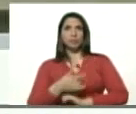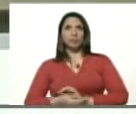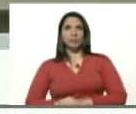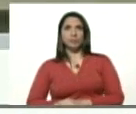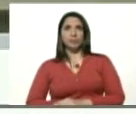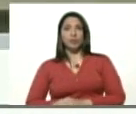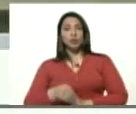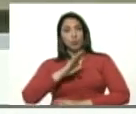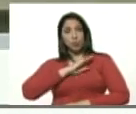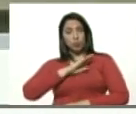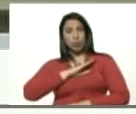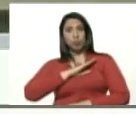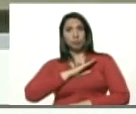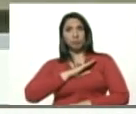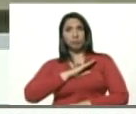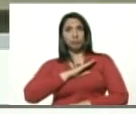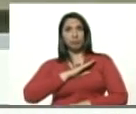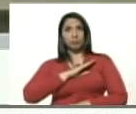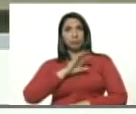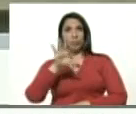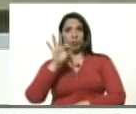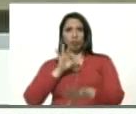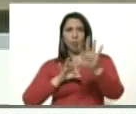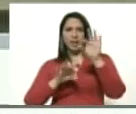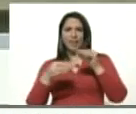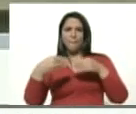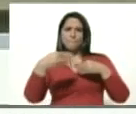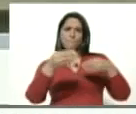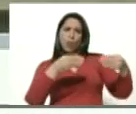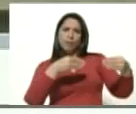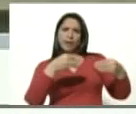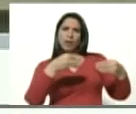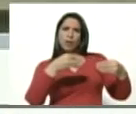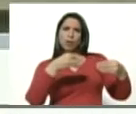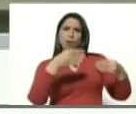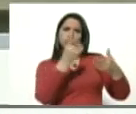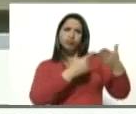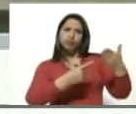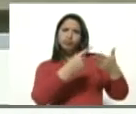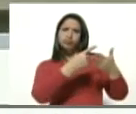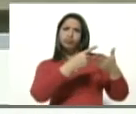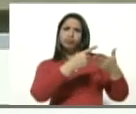Yo agarraría el modelo del mural que ha hecho Felipe